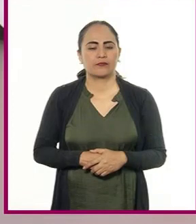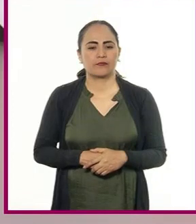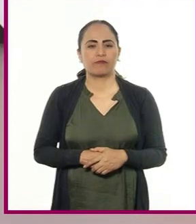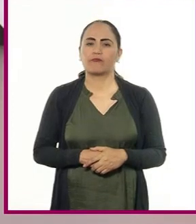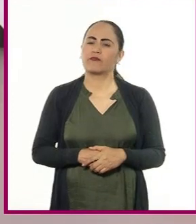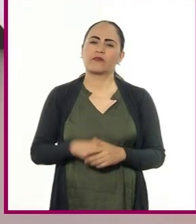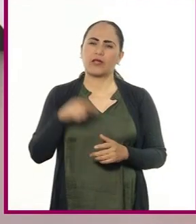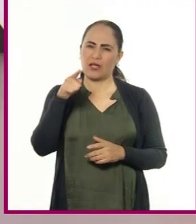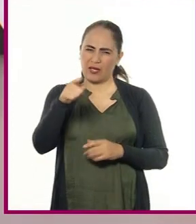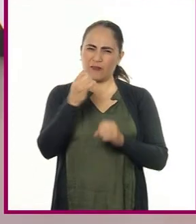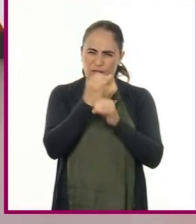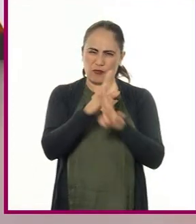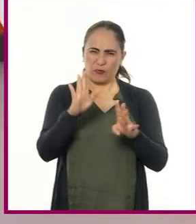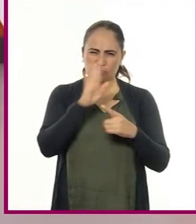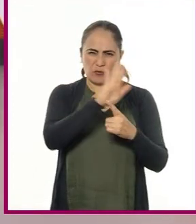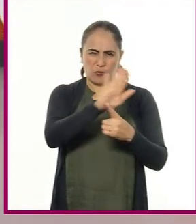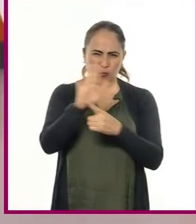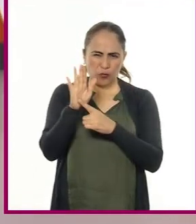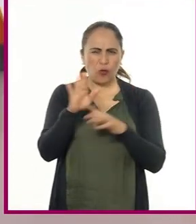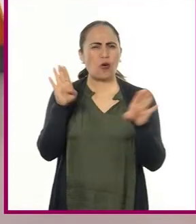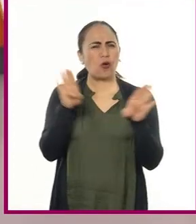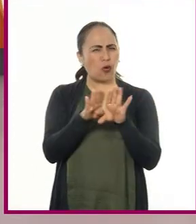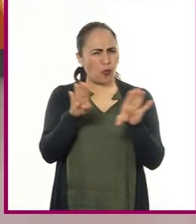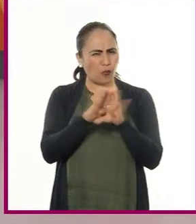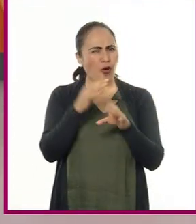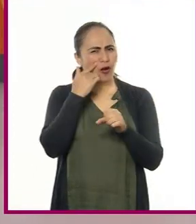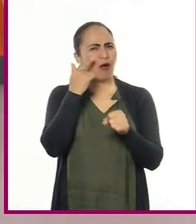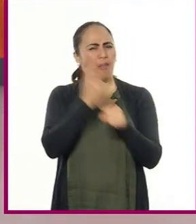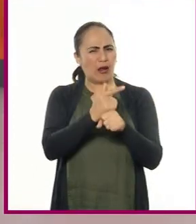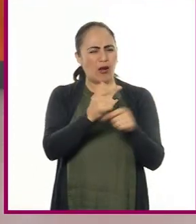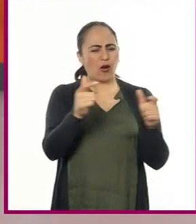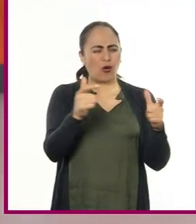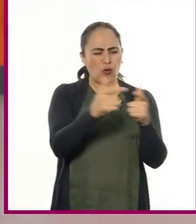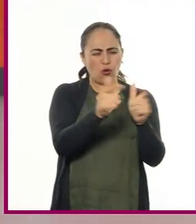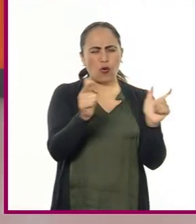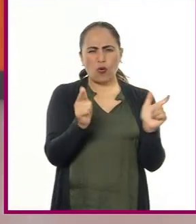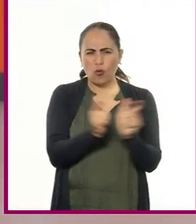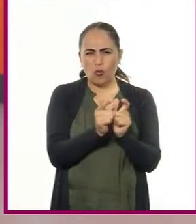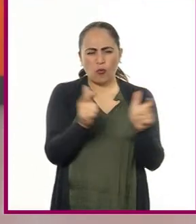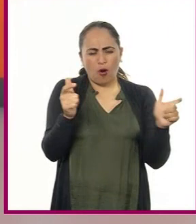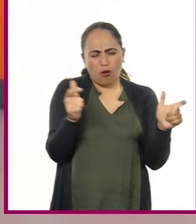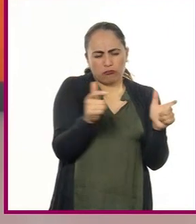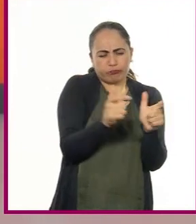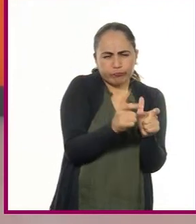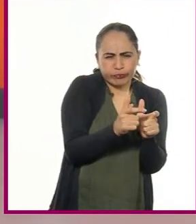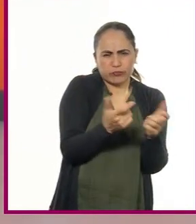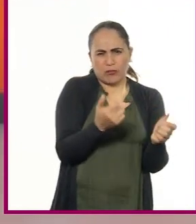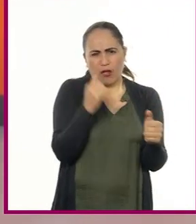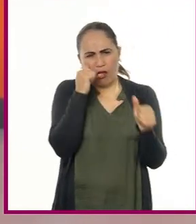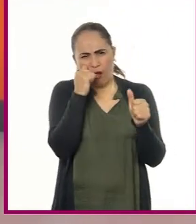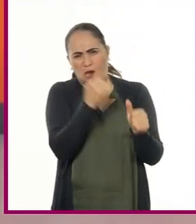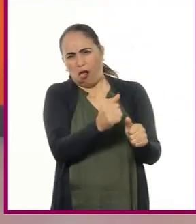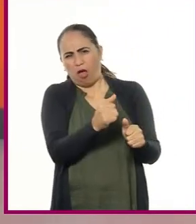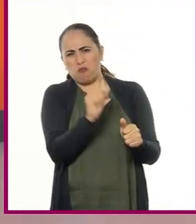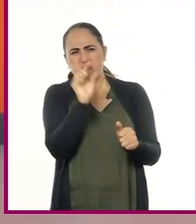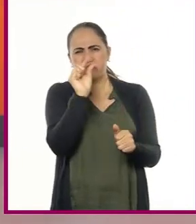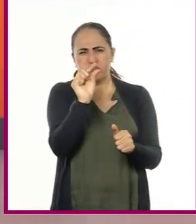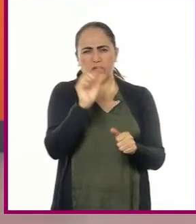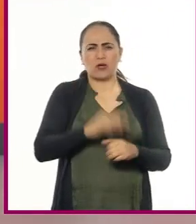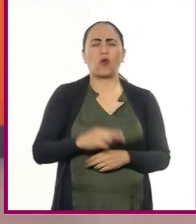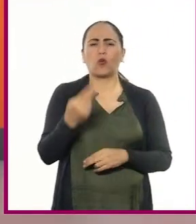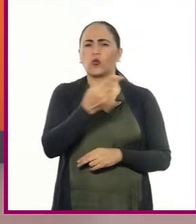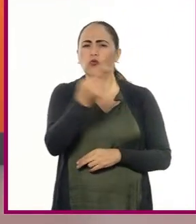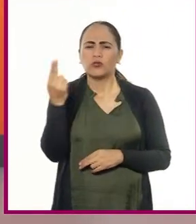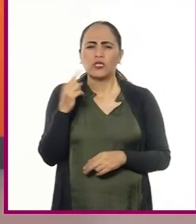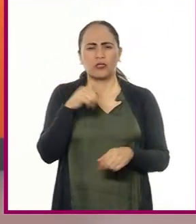¿cómo se detecta que son grupos más vulnerables? Ustedes en casa comparen los números